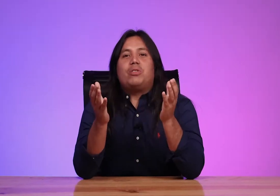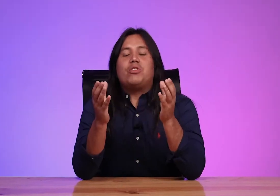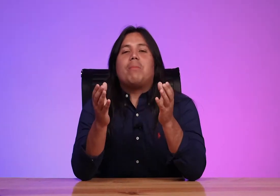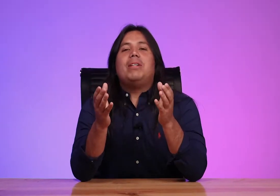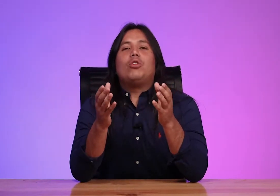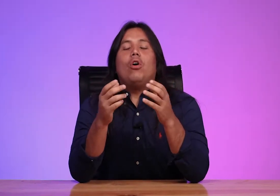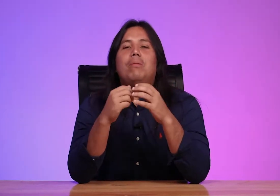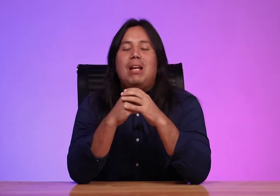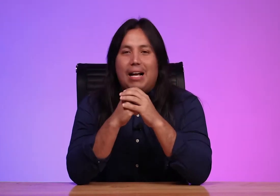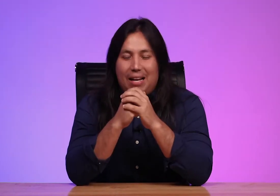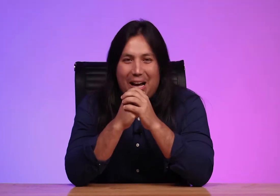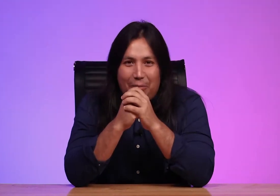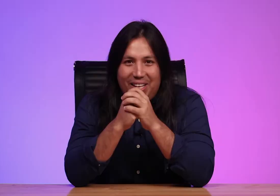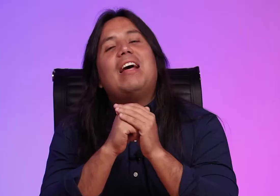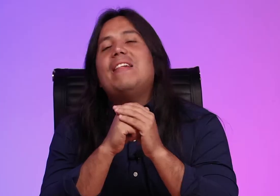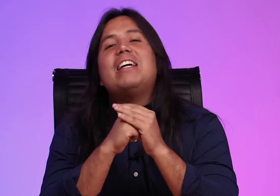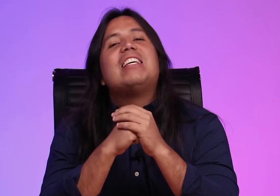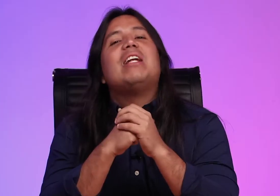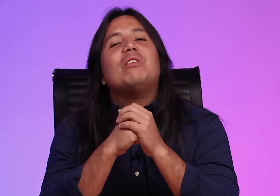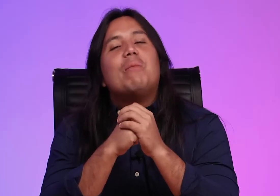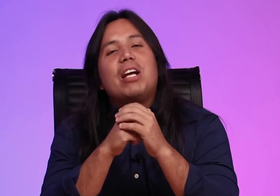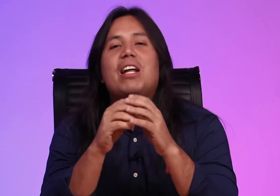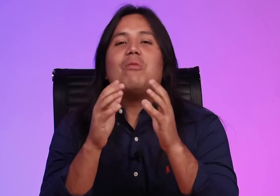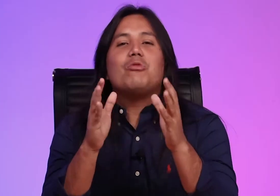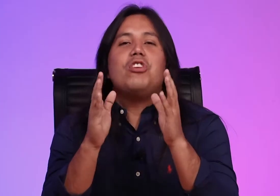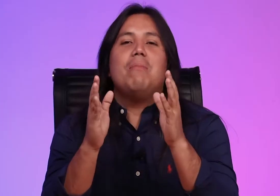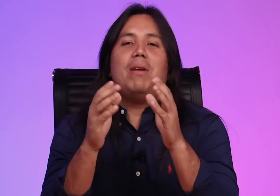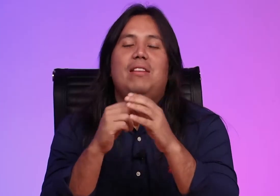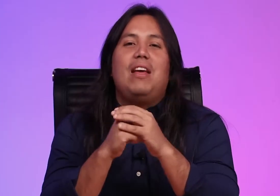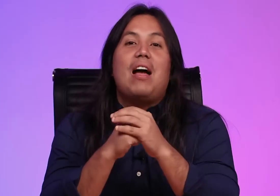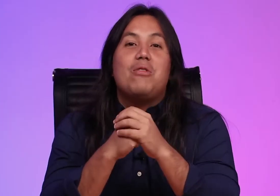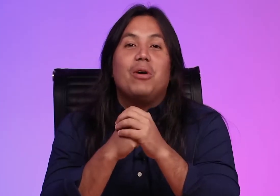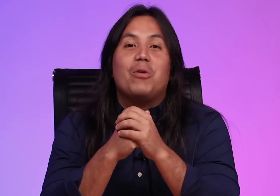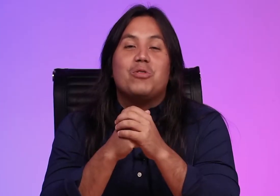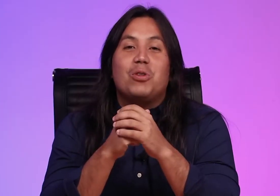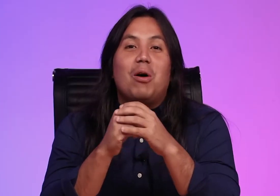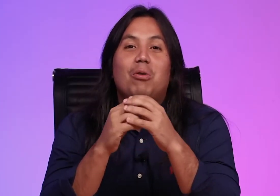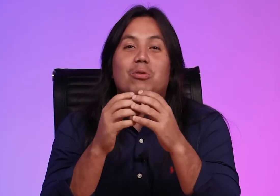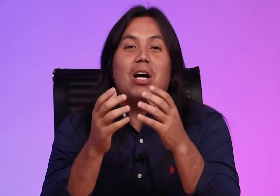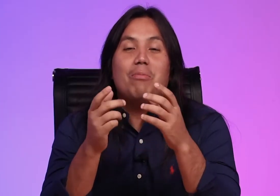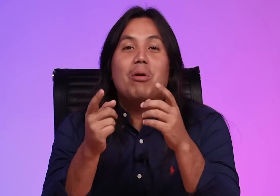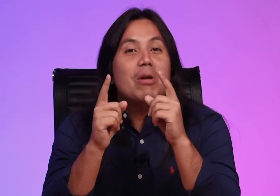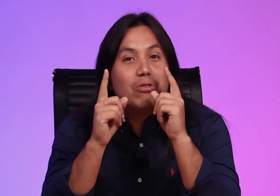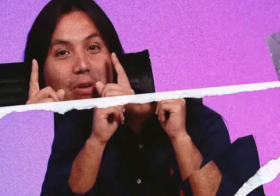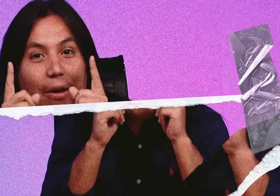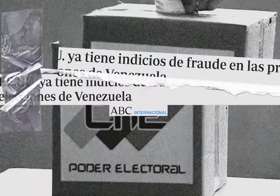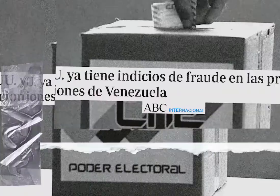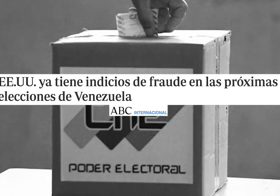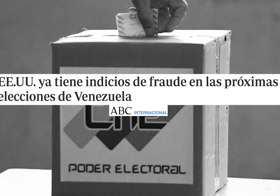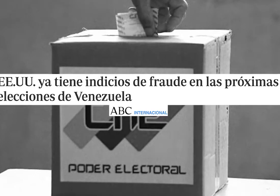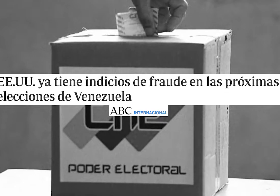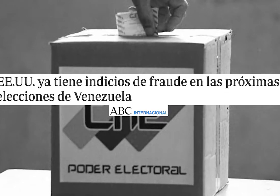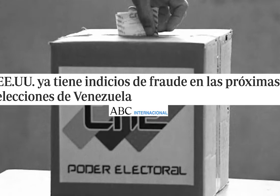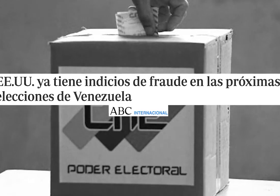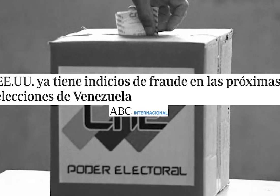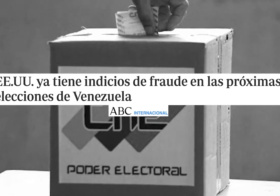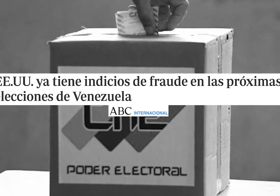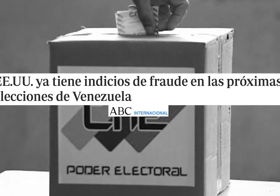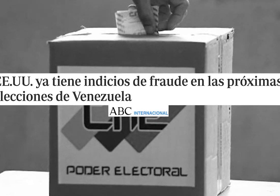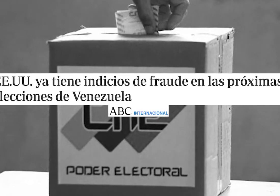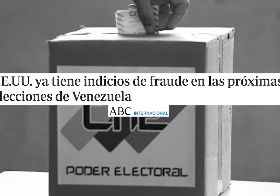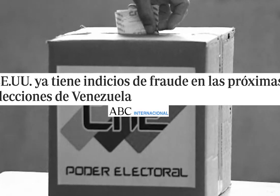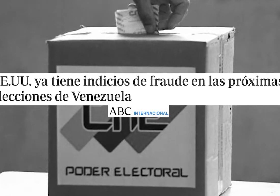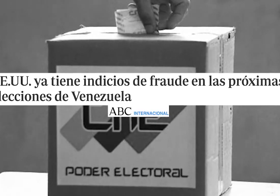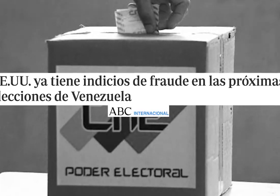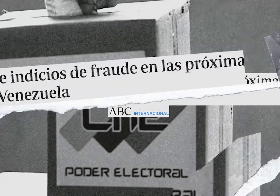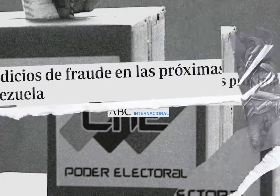Bienvenidos a nuestro segmento La Clave. La derecha latinoamericana, como siempre, tiene años de conociendo la voluntad del pueblo venezolano, señalando nuestro sistema